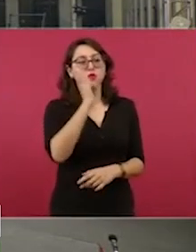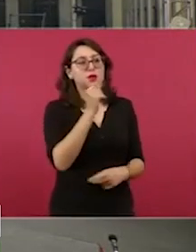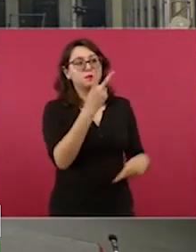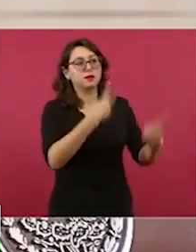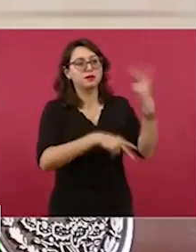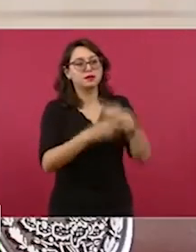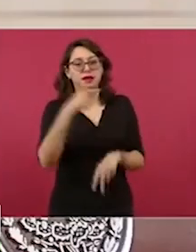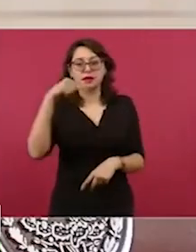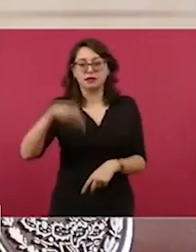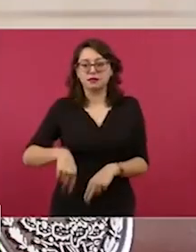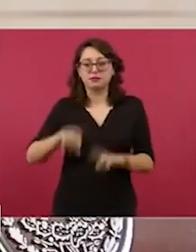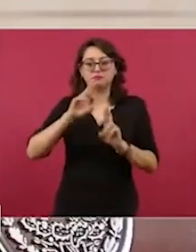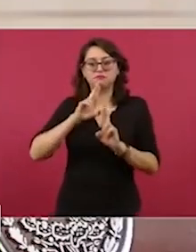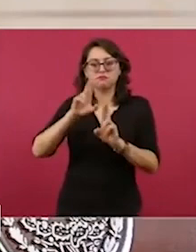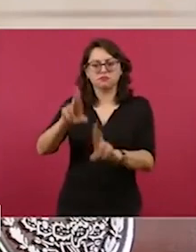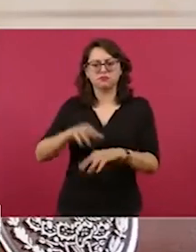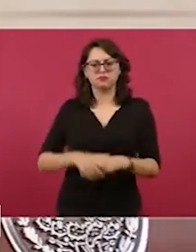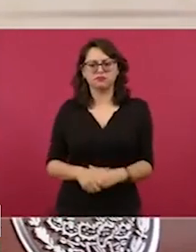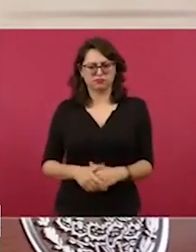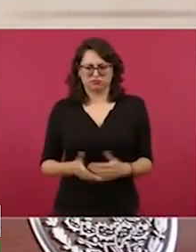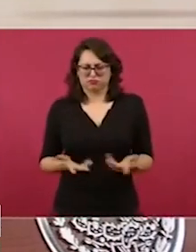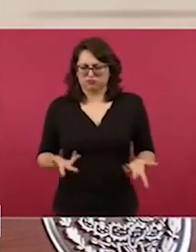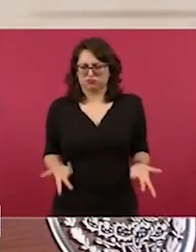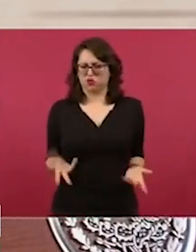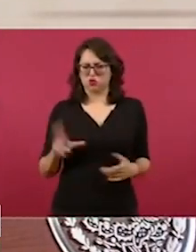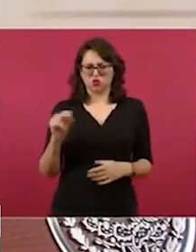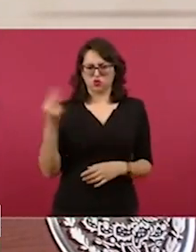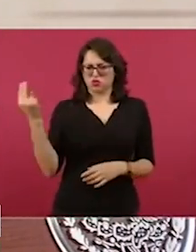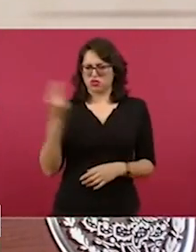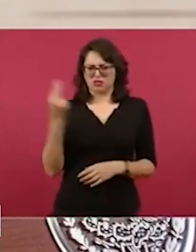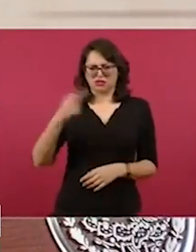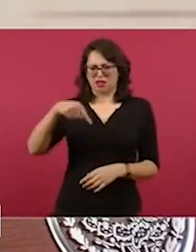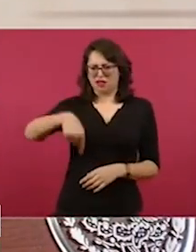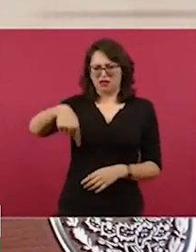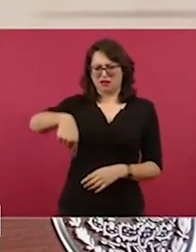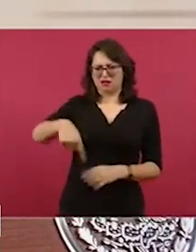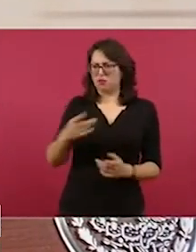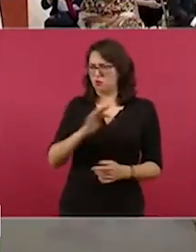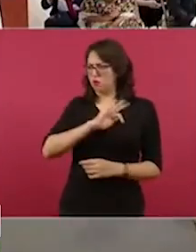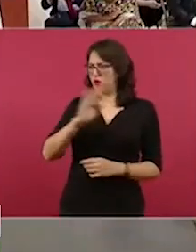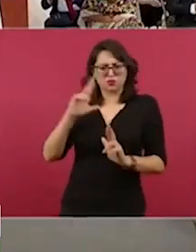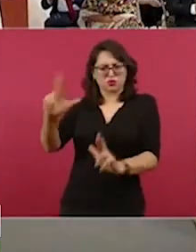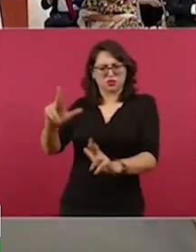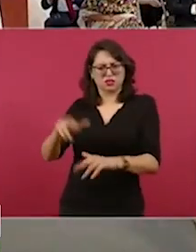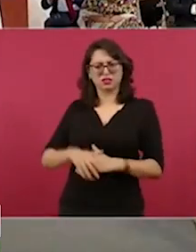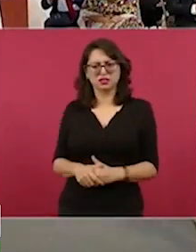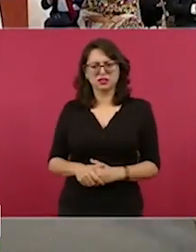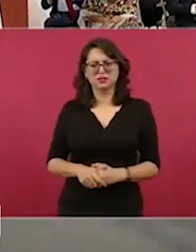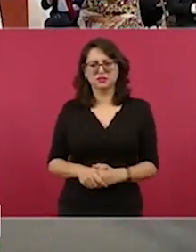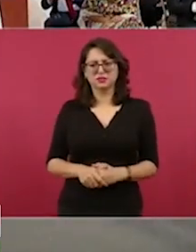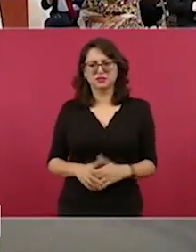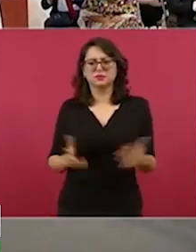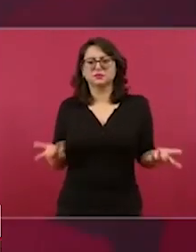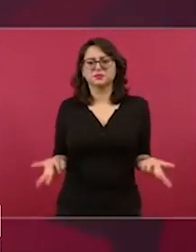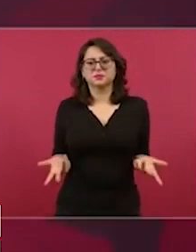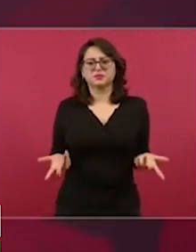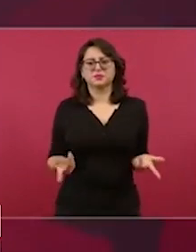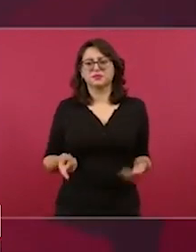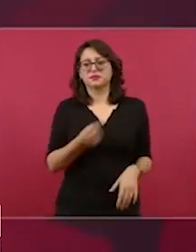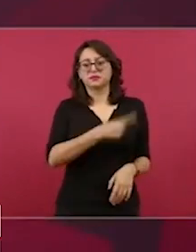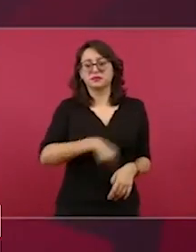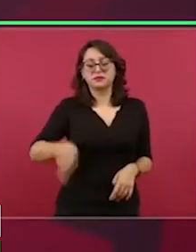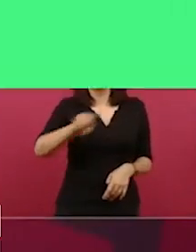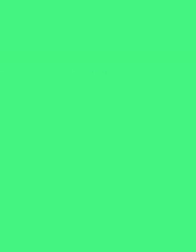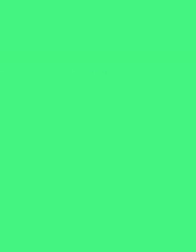Gálvez. No, que hagan sus manifestaciones, porque ellos lo que están haciendo ni siquiera es propaganda, es